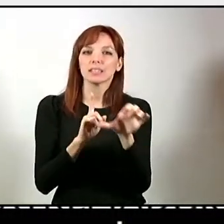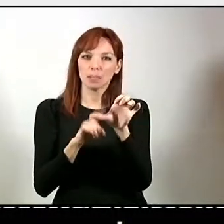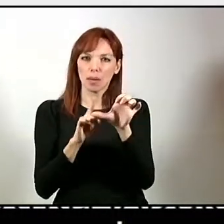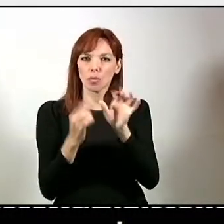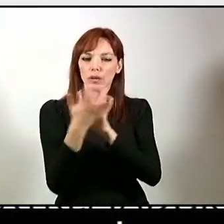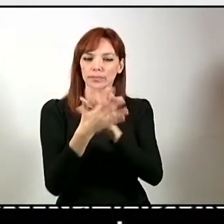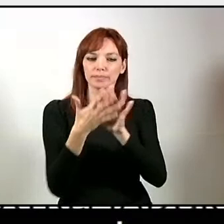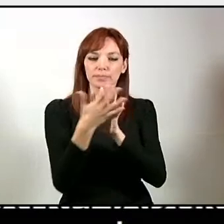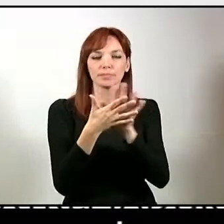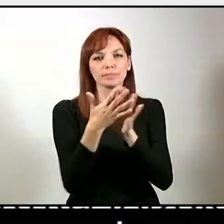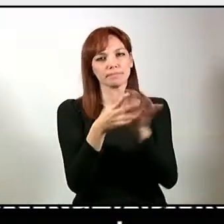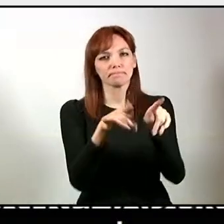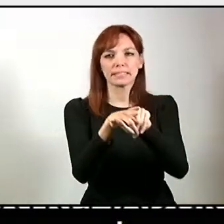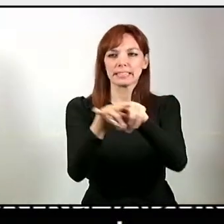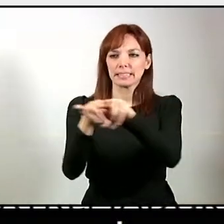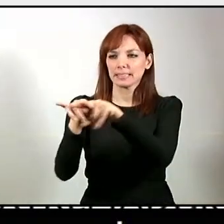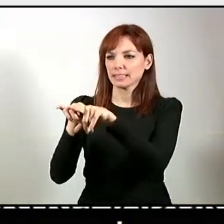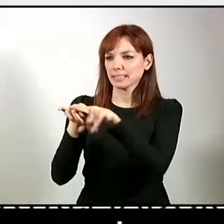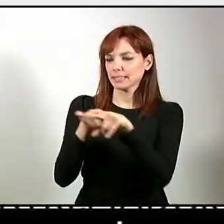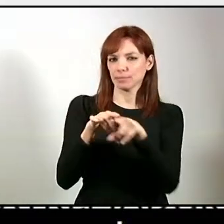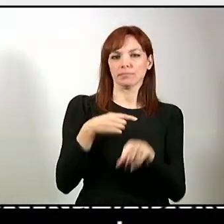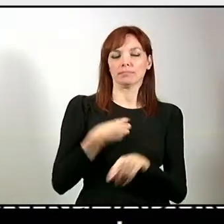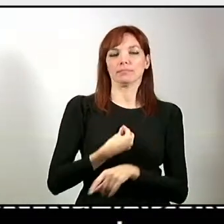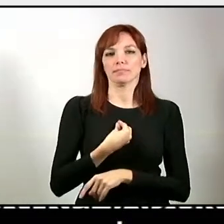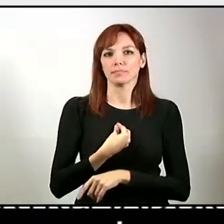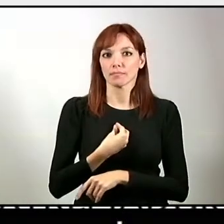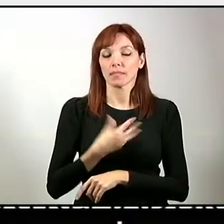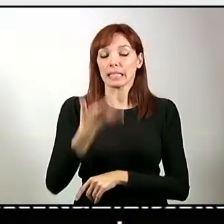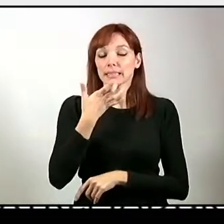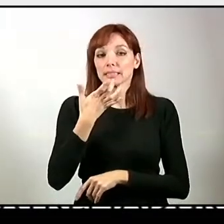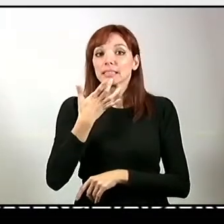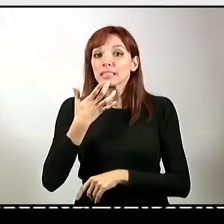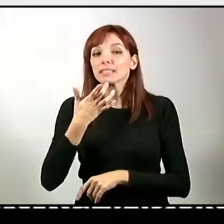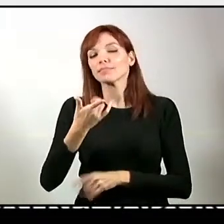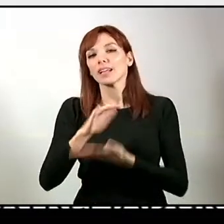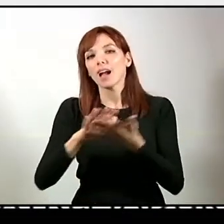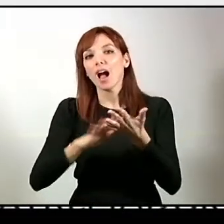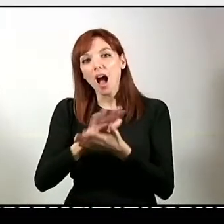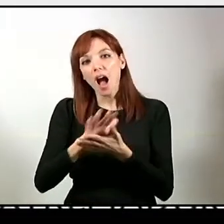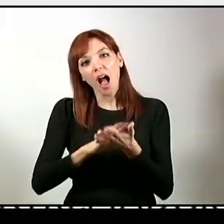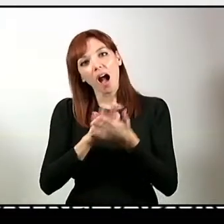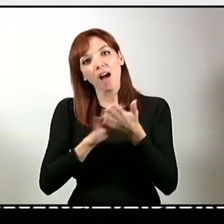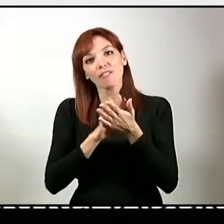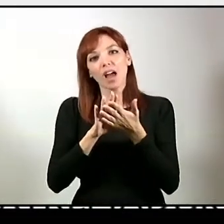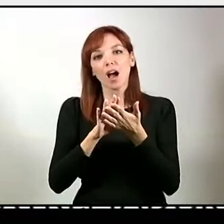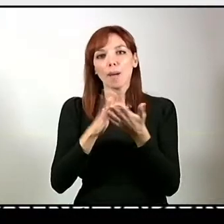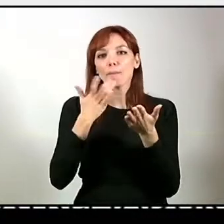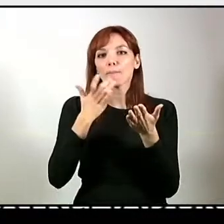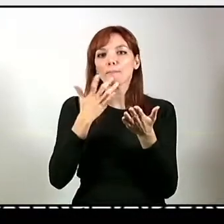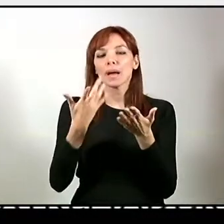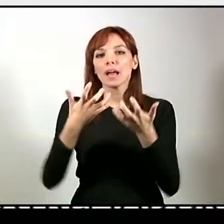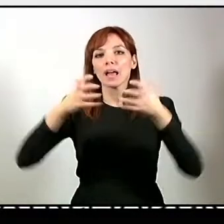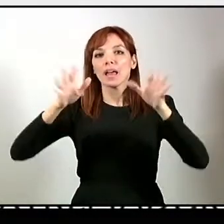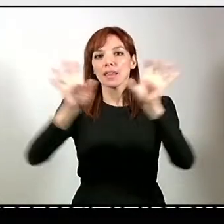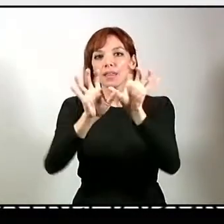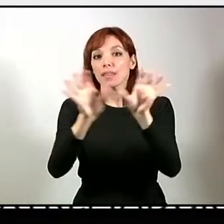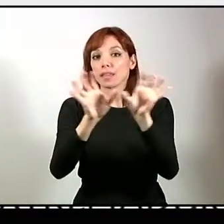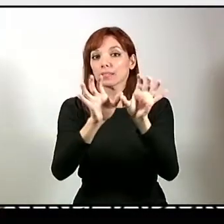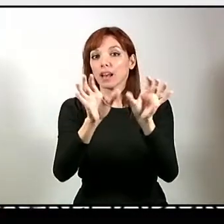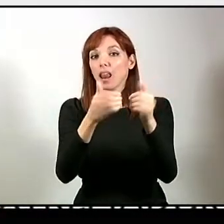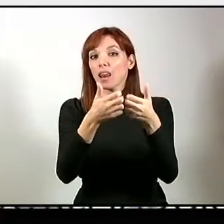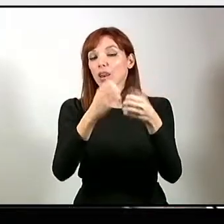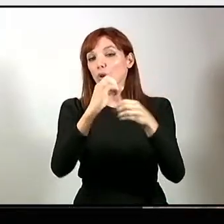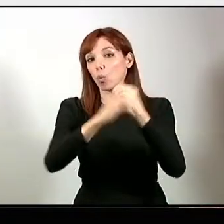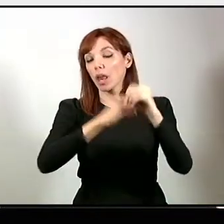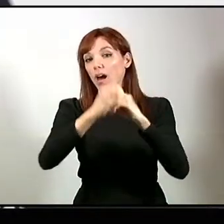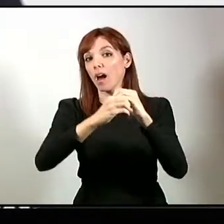nosotros no discrepamos cuando se habla de la prórroga de la central nuclear. Hay un